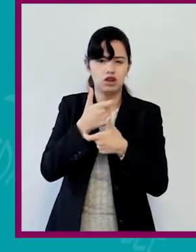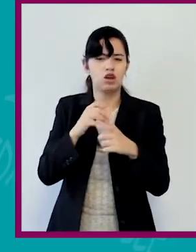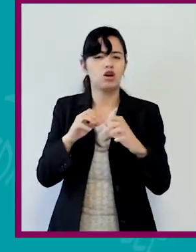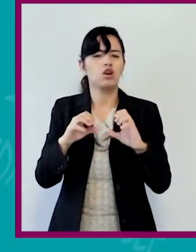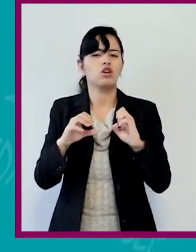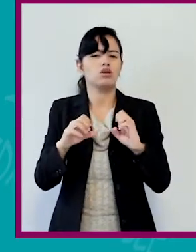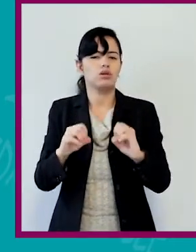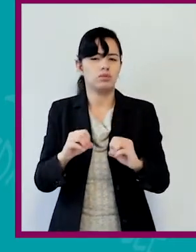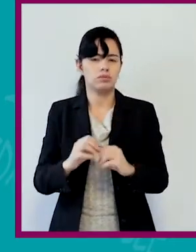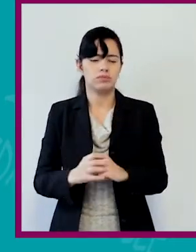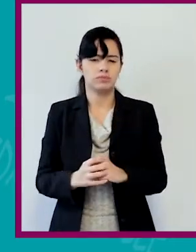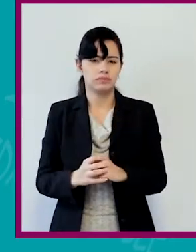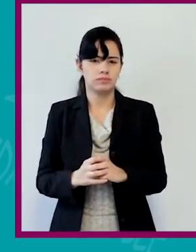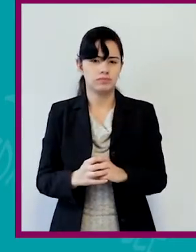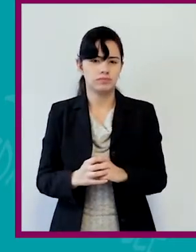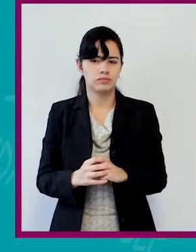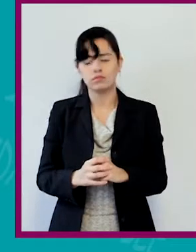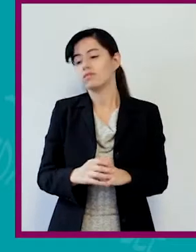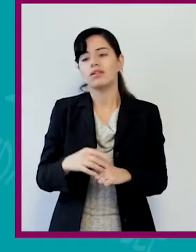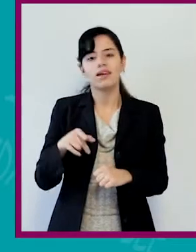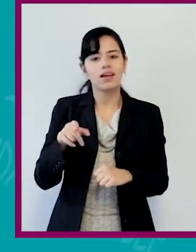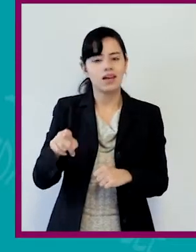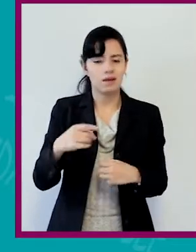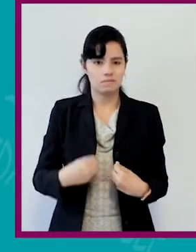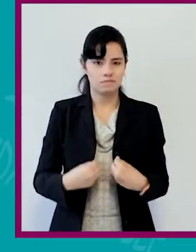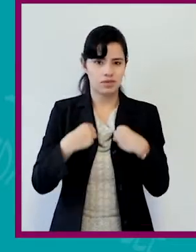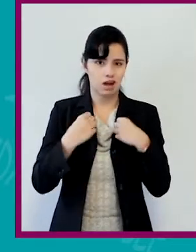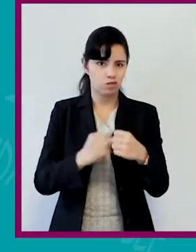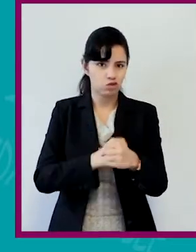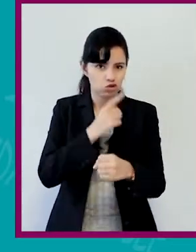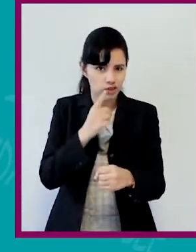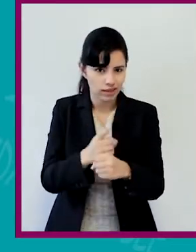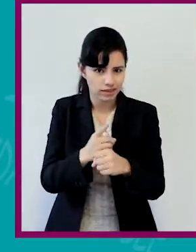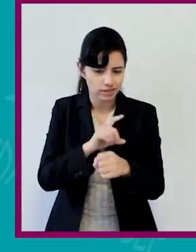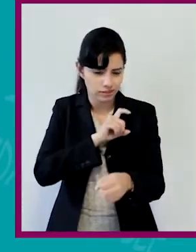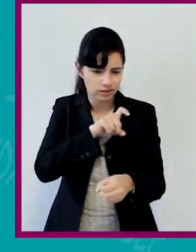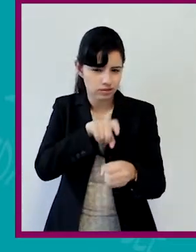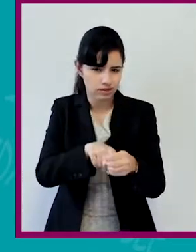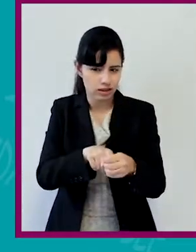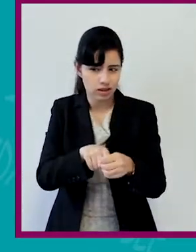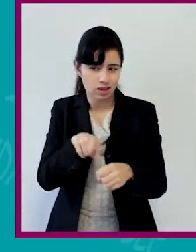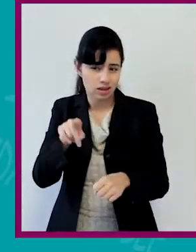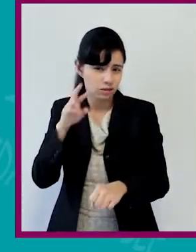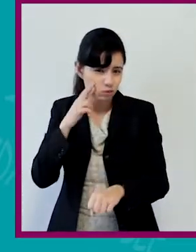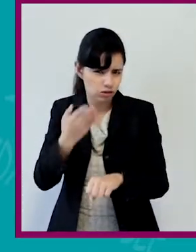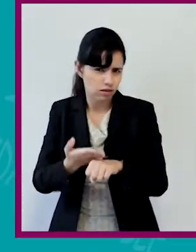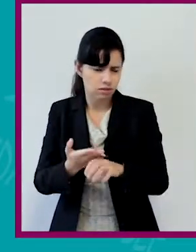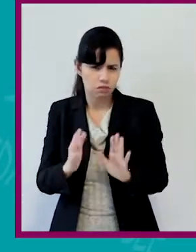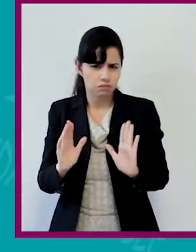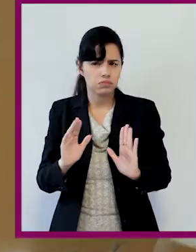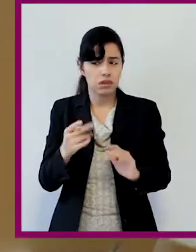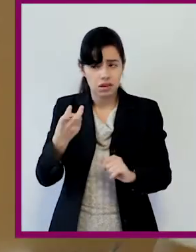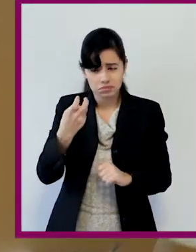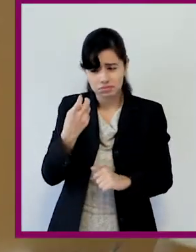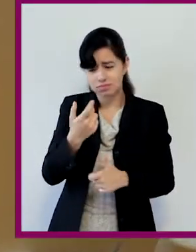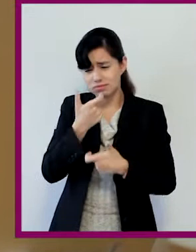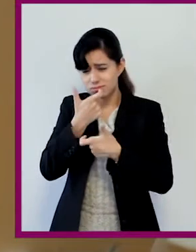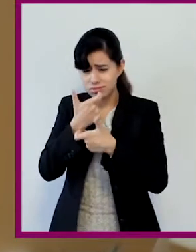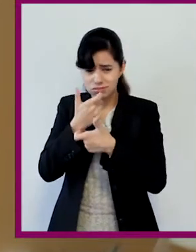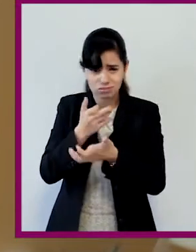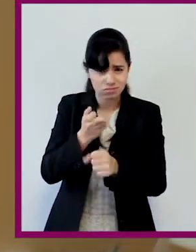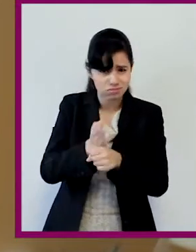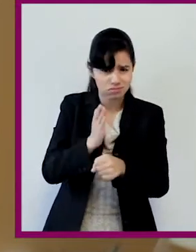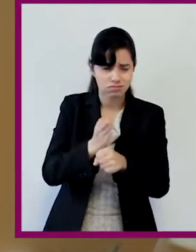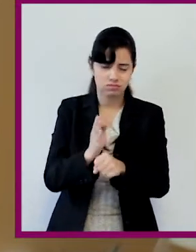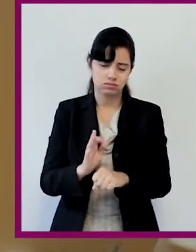que alguien ha tenido en la vida, de las que no es responsable. Esto es lo que creo, francamente. ¿Cuáles crees que